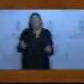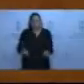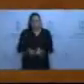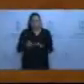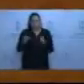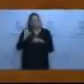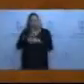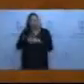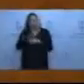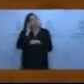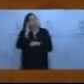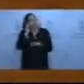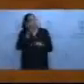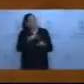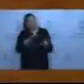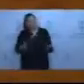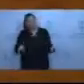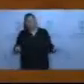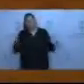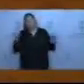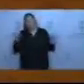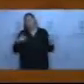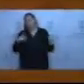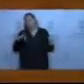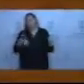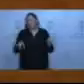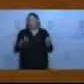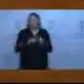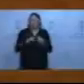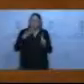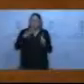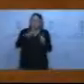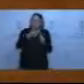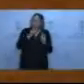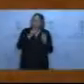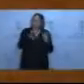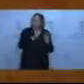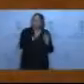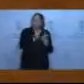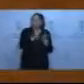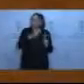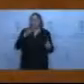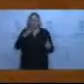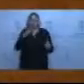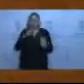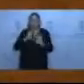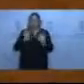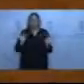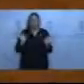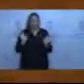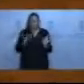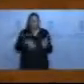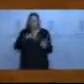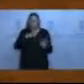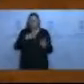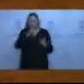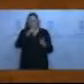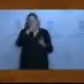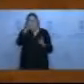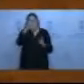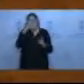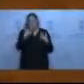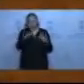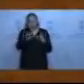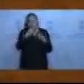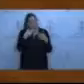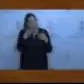consejera, estamos muy lejos de su visión, por lo menos este grupo. Usted piensa que el sector público autonómico va